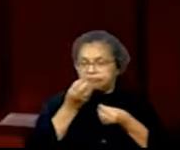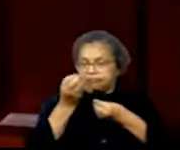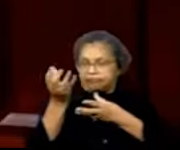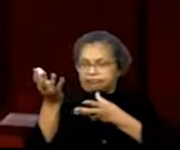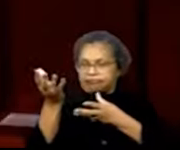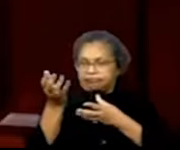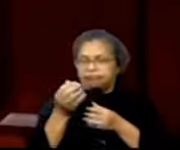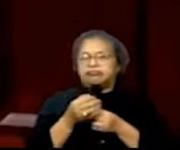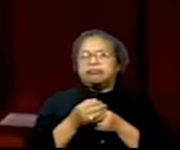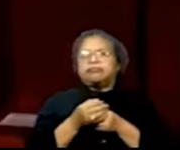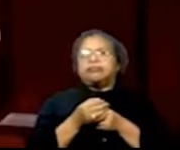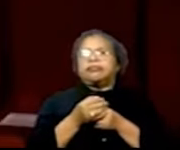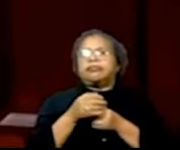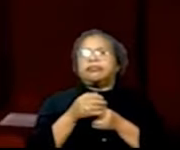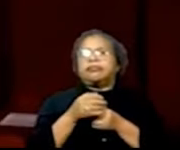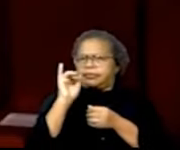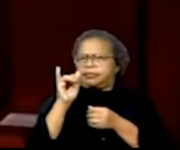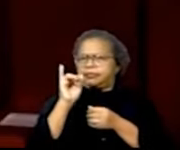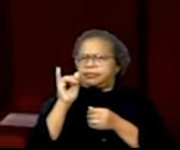fue